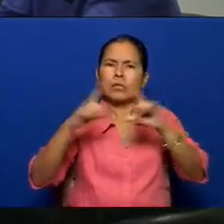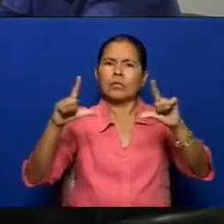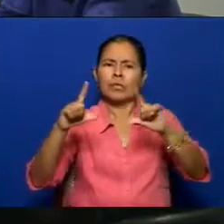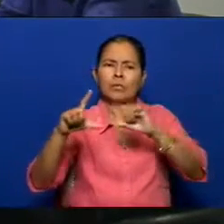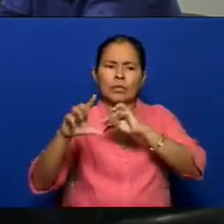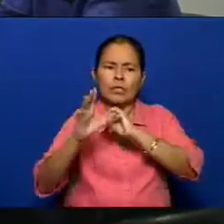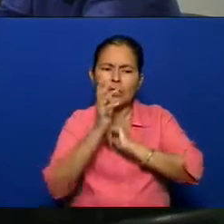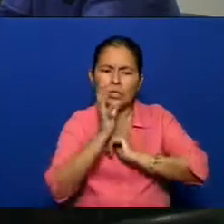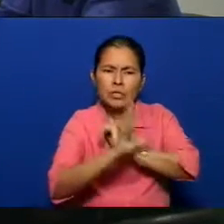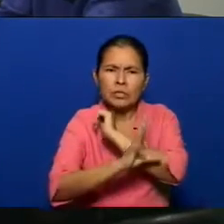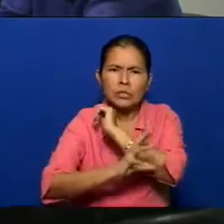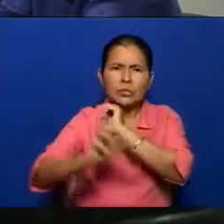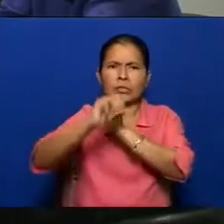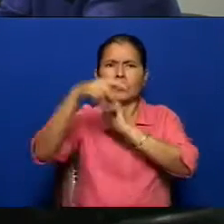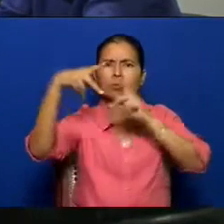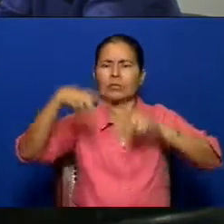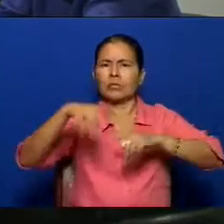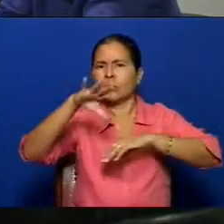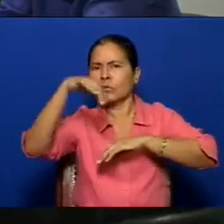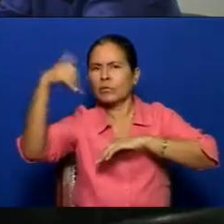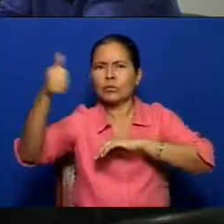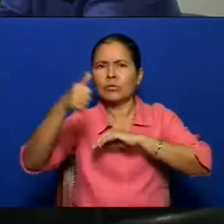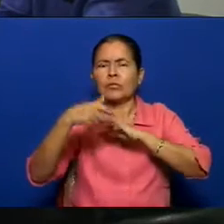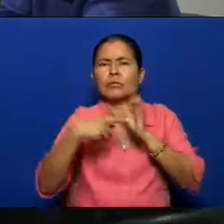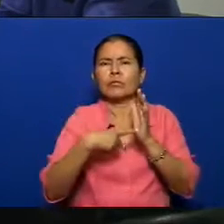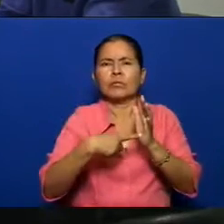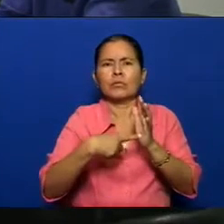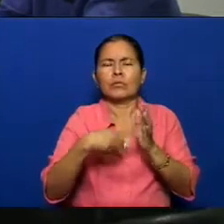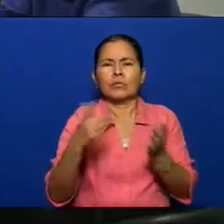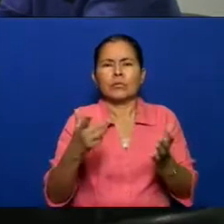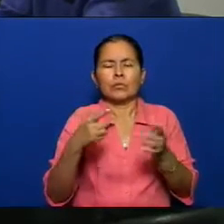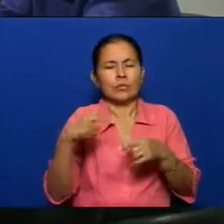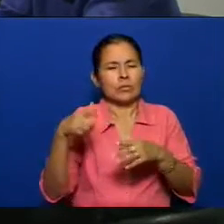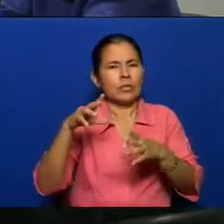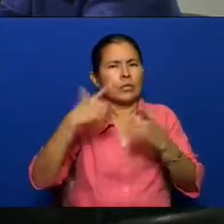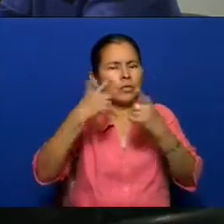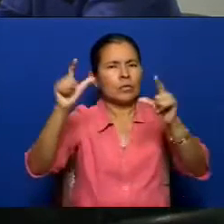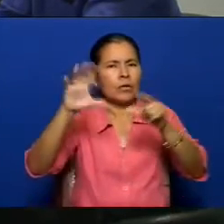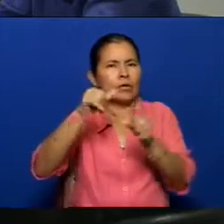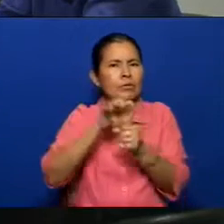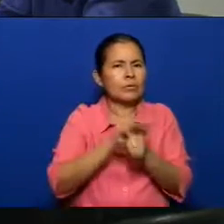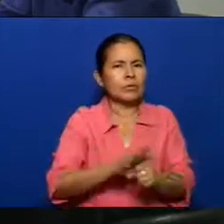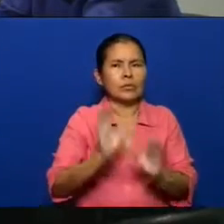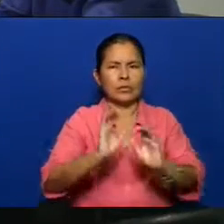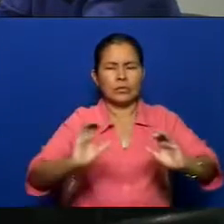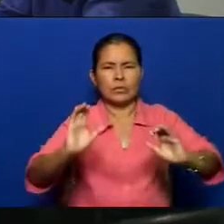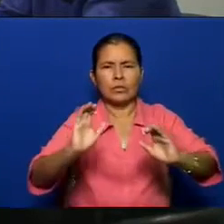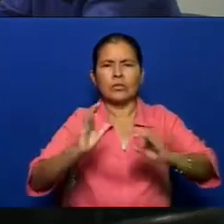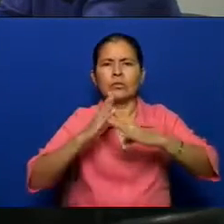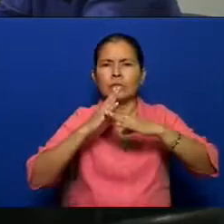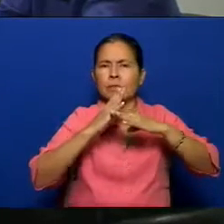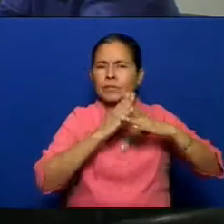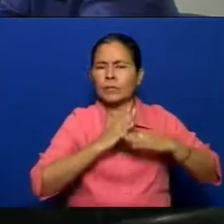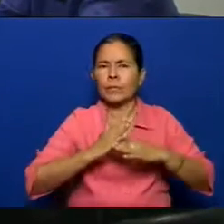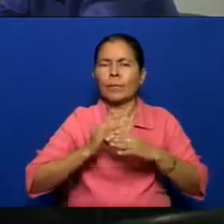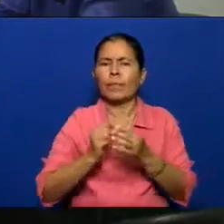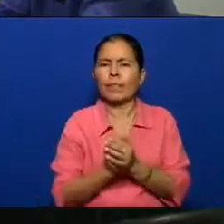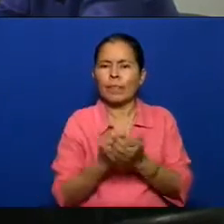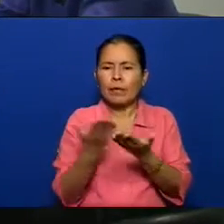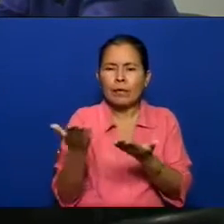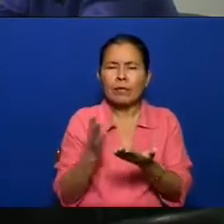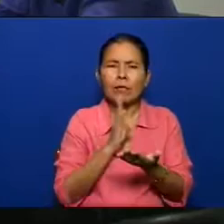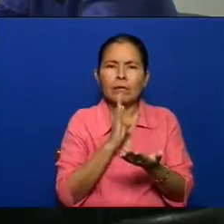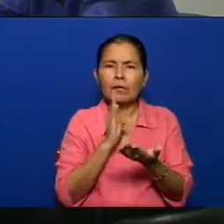de personas y libre de cualquier otro de estos flagelos que afectan a nuestras niñas. ¿Algo que vamos a ver de UNICEF? ¿Algo